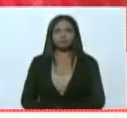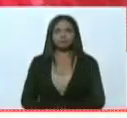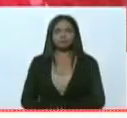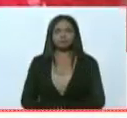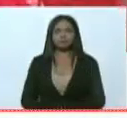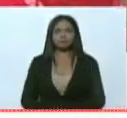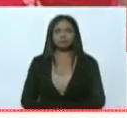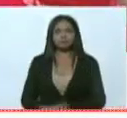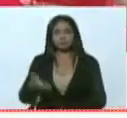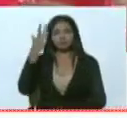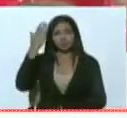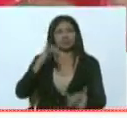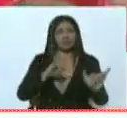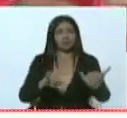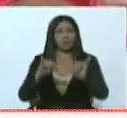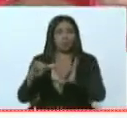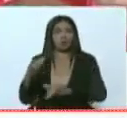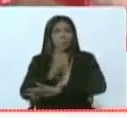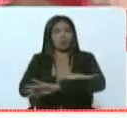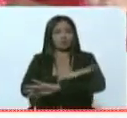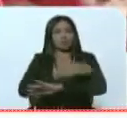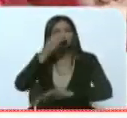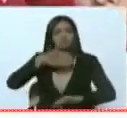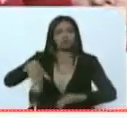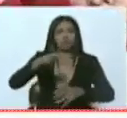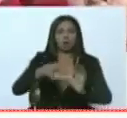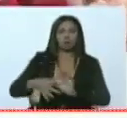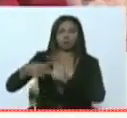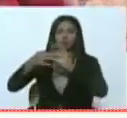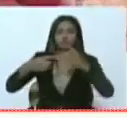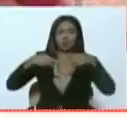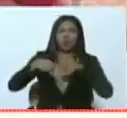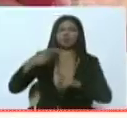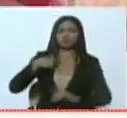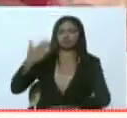Y sabía lo que iba a ser la conducta del pueblo y la Unión Cívico-Militar, lo